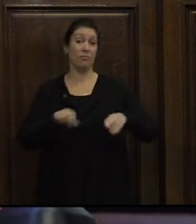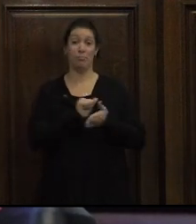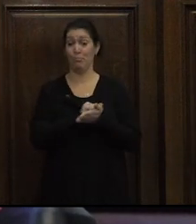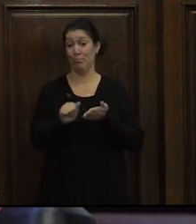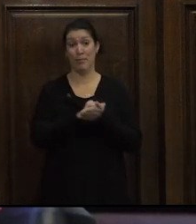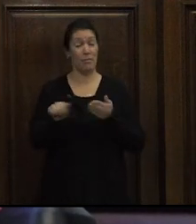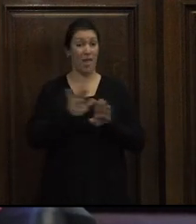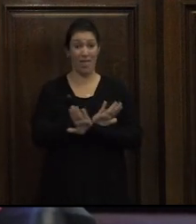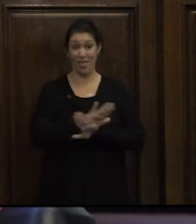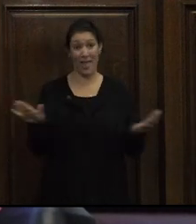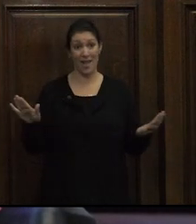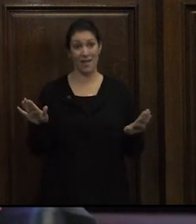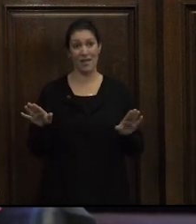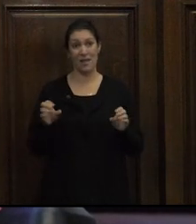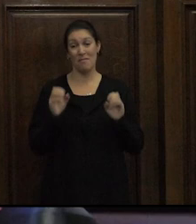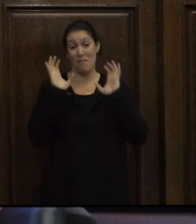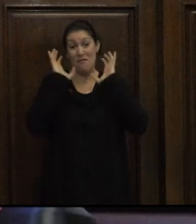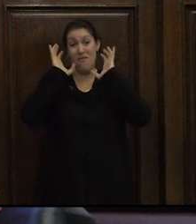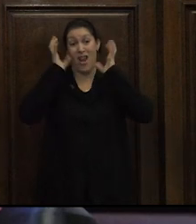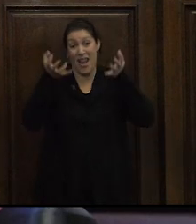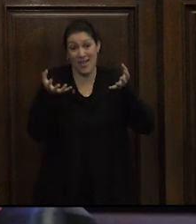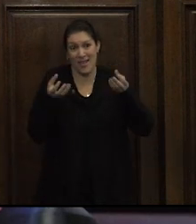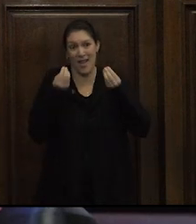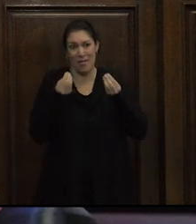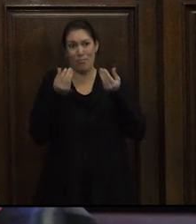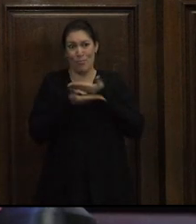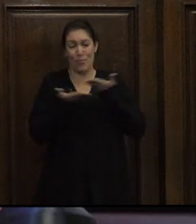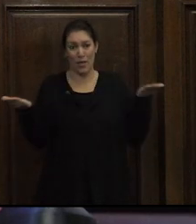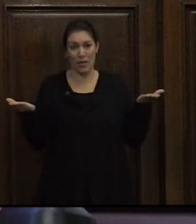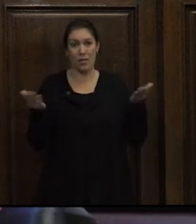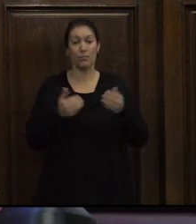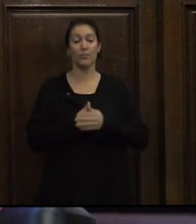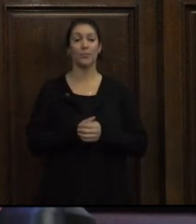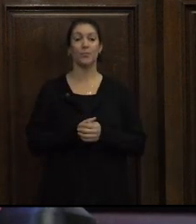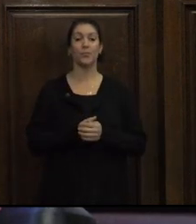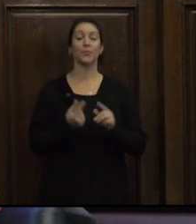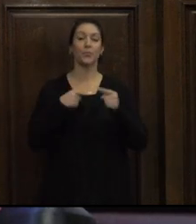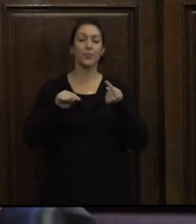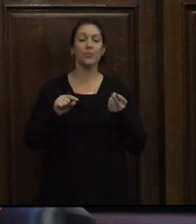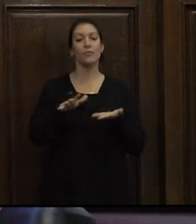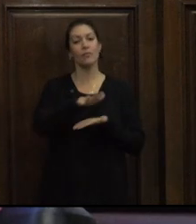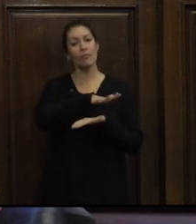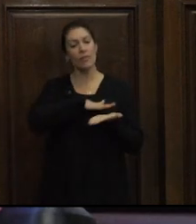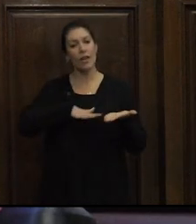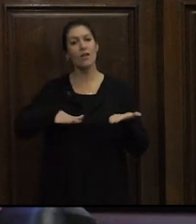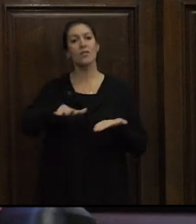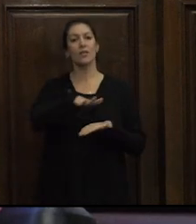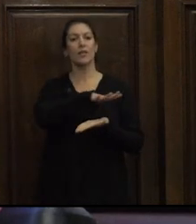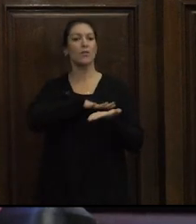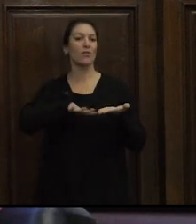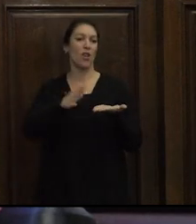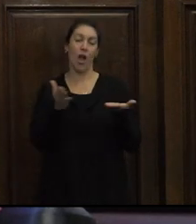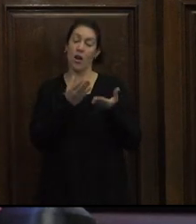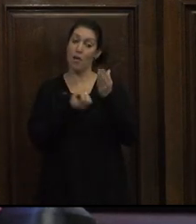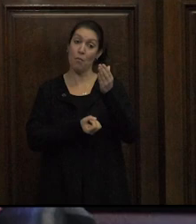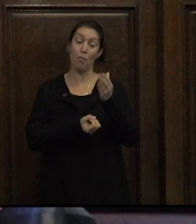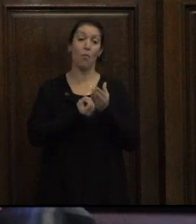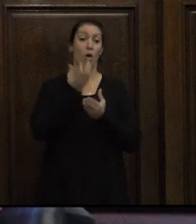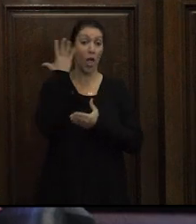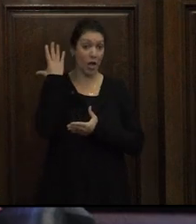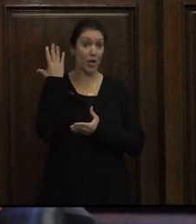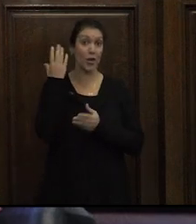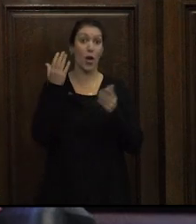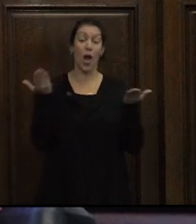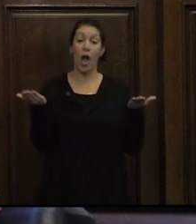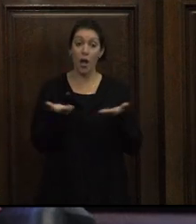¿no? También la violencia es cada vez más explícita, ¿no? En cambio, en la situación de la era moderna,